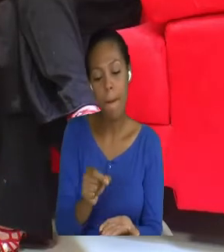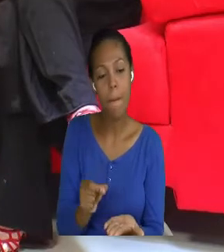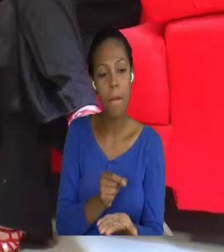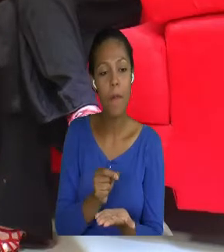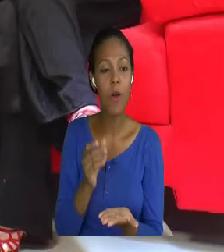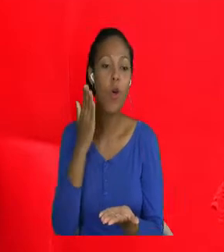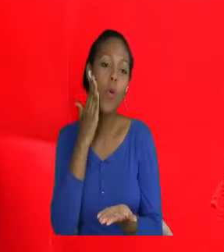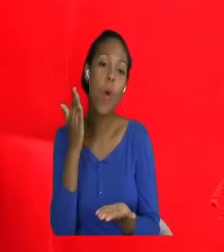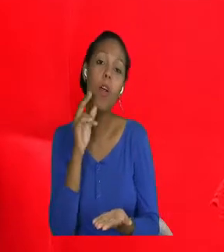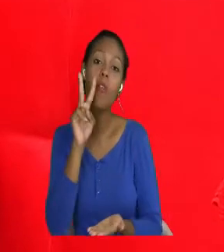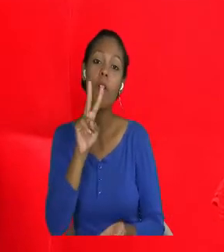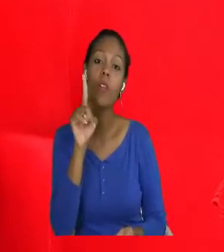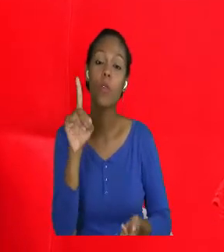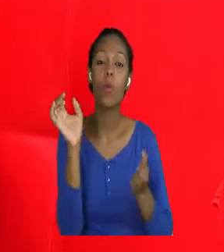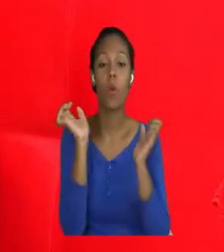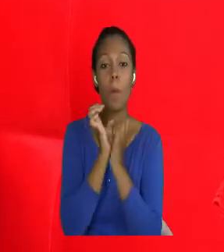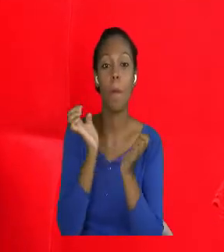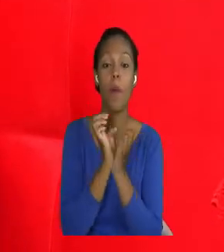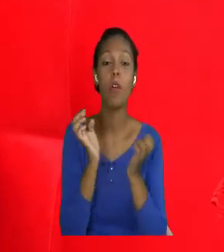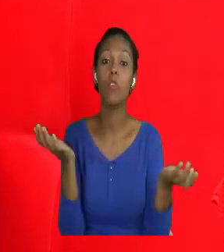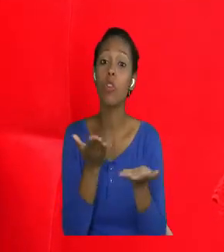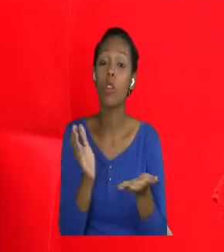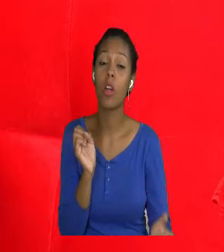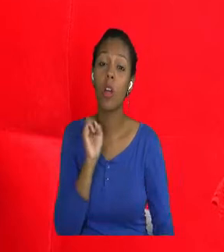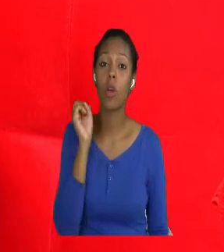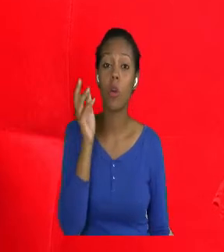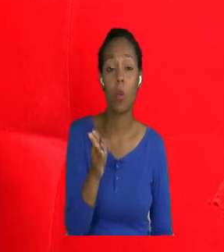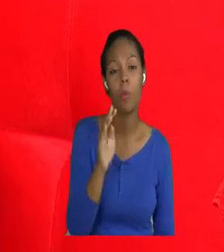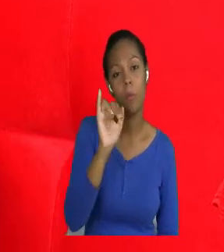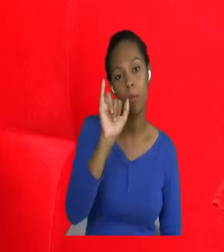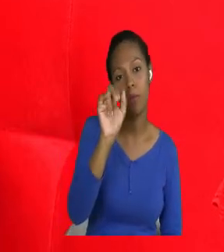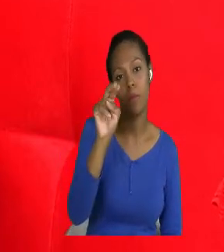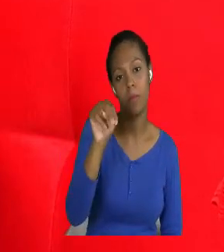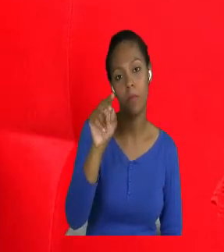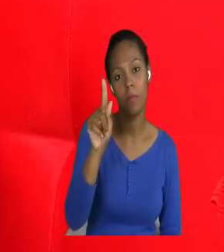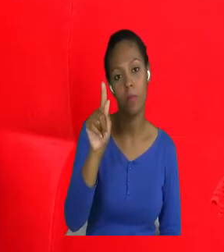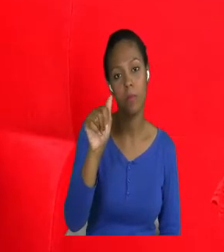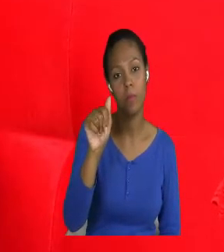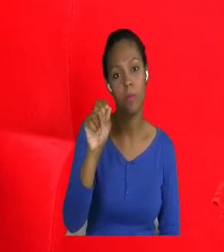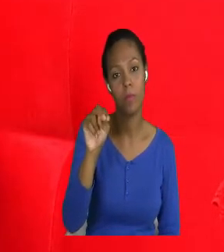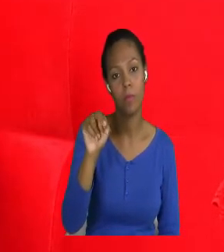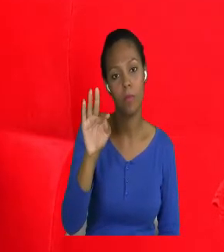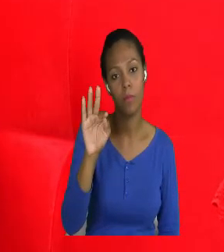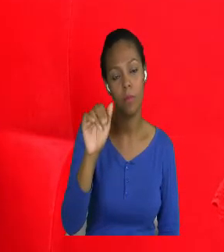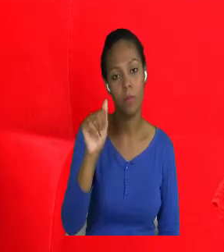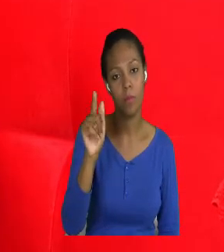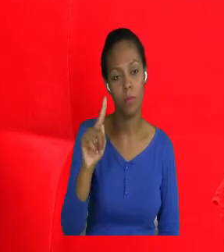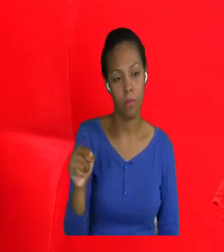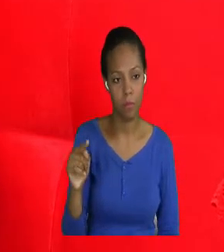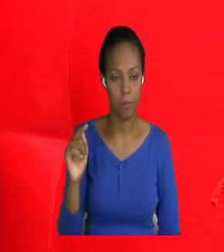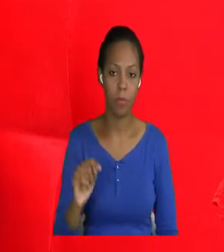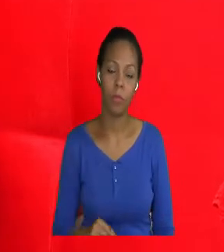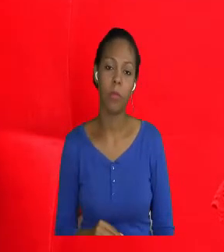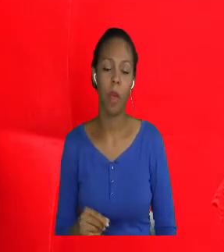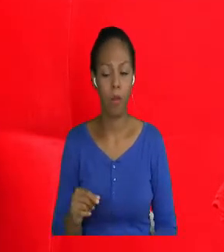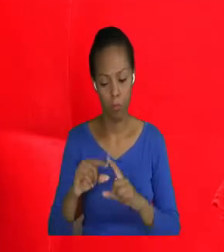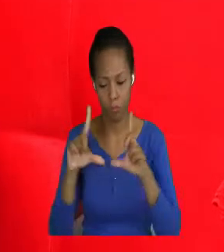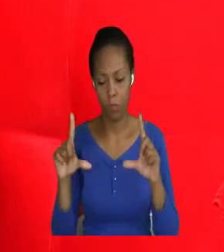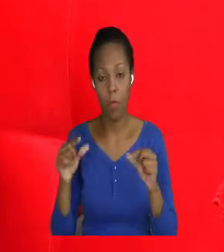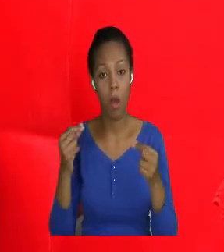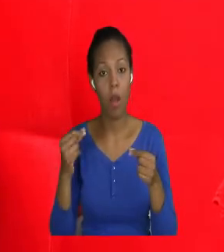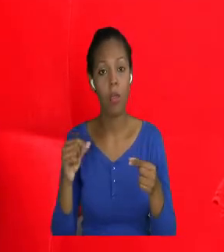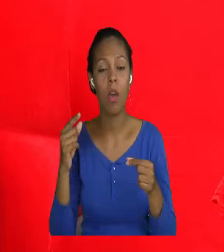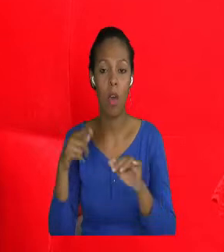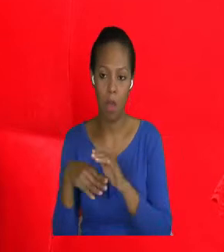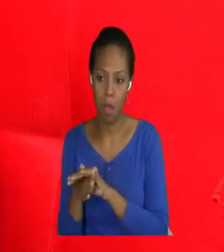mayo en las instalaciones del Club Infantas, ¿sí? La boleta vale 15 mil pesos, pero